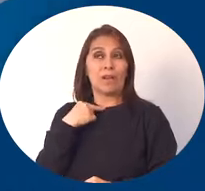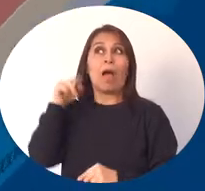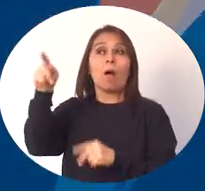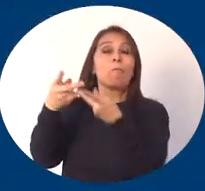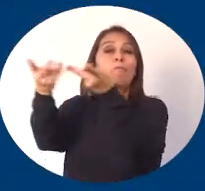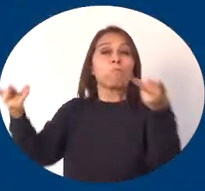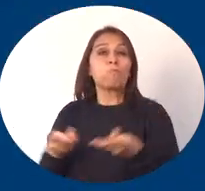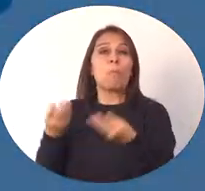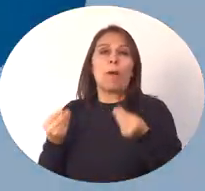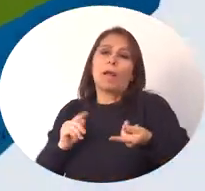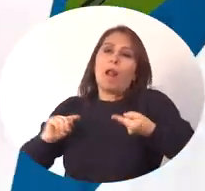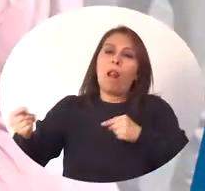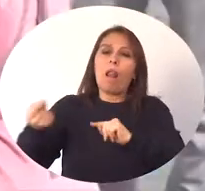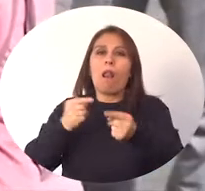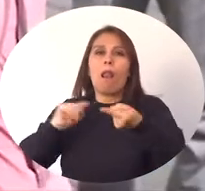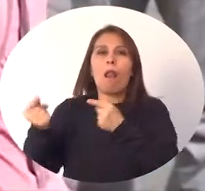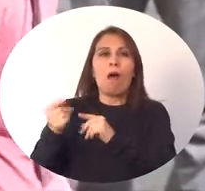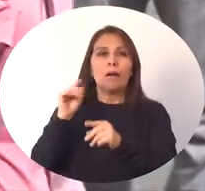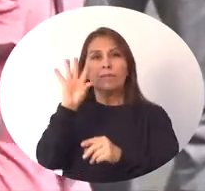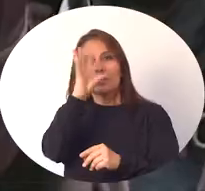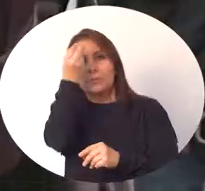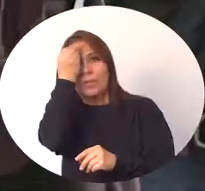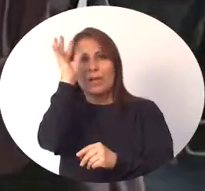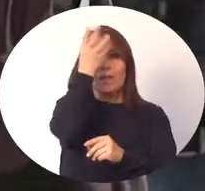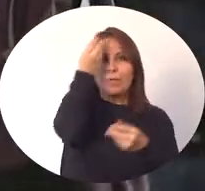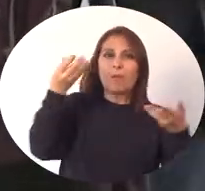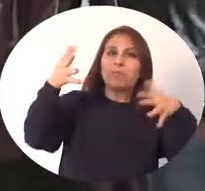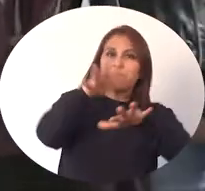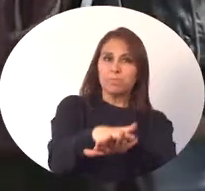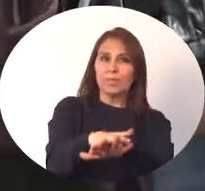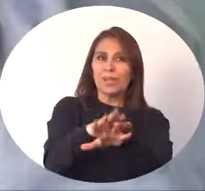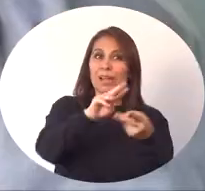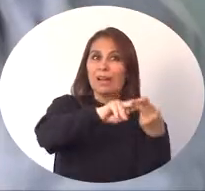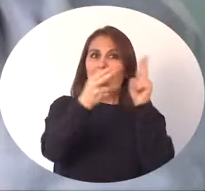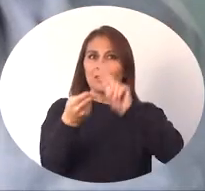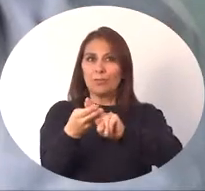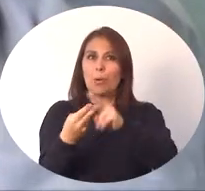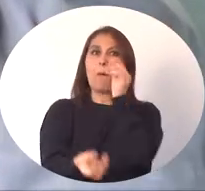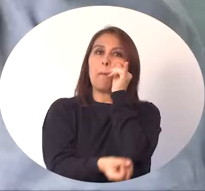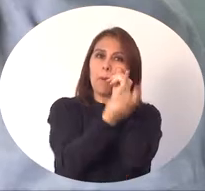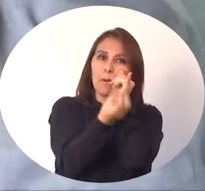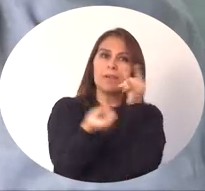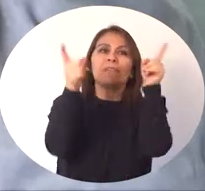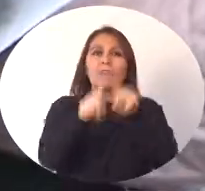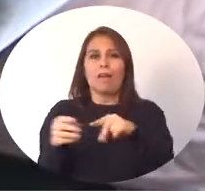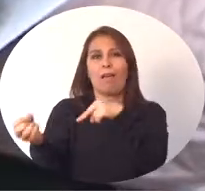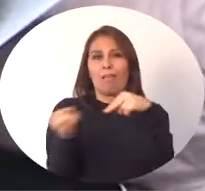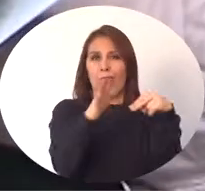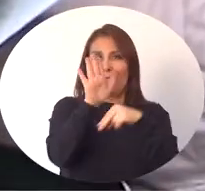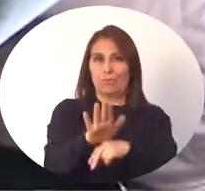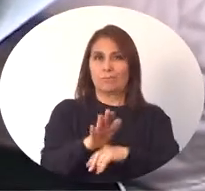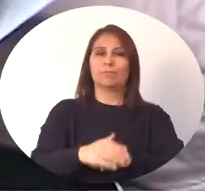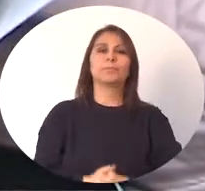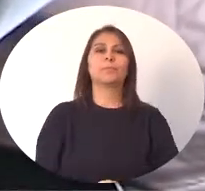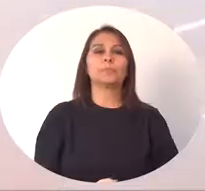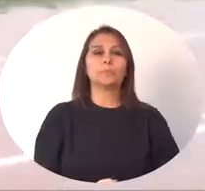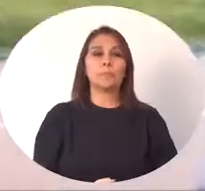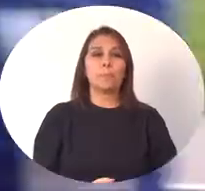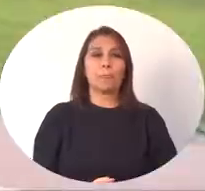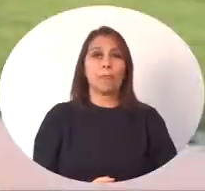campus universitario que permita el diálogo interdisciplinar y la producción de conocimiento en torno a la pedagogía y la educación.